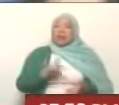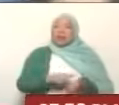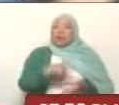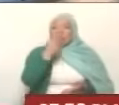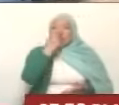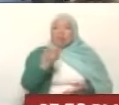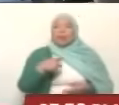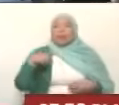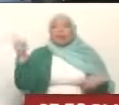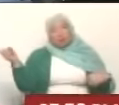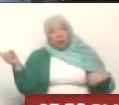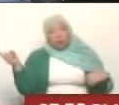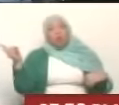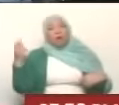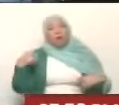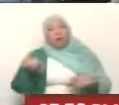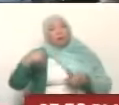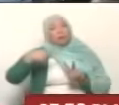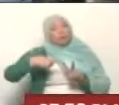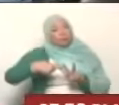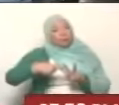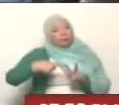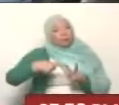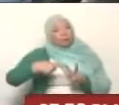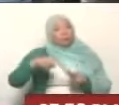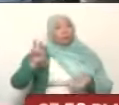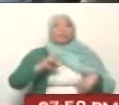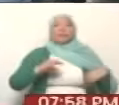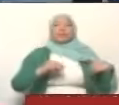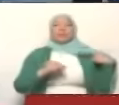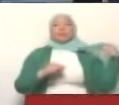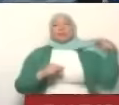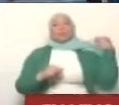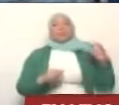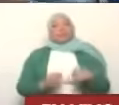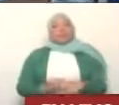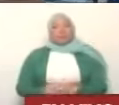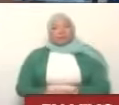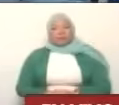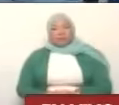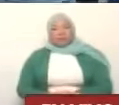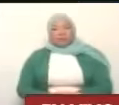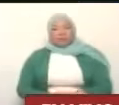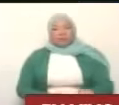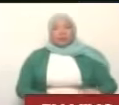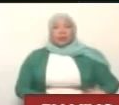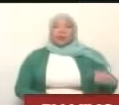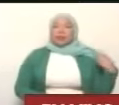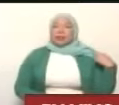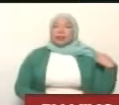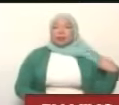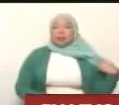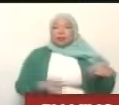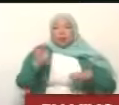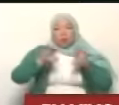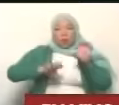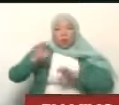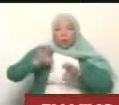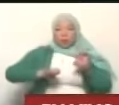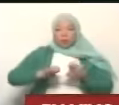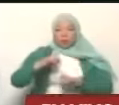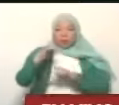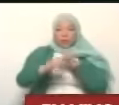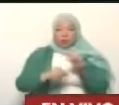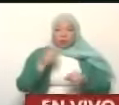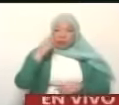usted. Me toca. Fíjese, vale, rápido. Fíjese, tenemos a la encuestadora. Pongan el tuit de Polianalítica, por favor. Ahí lo tiene.